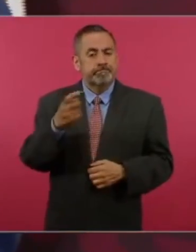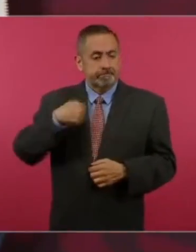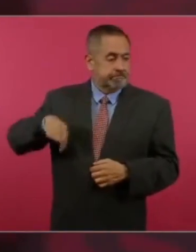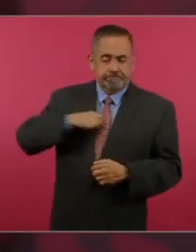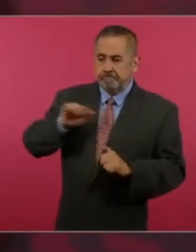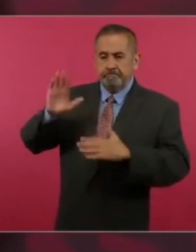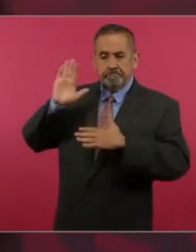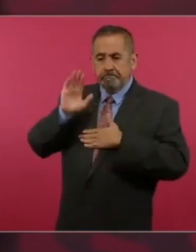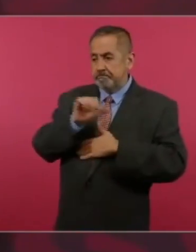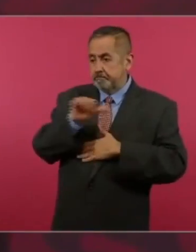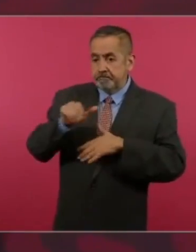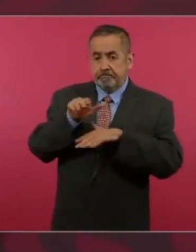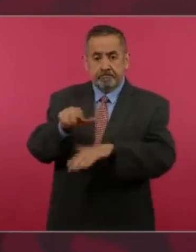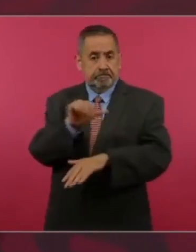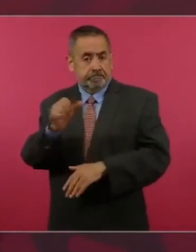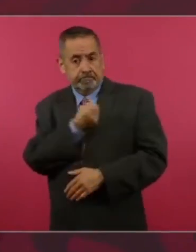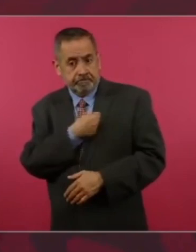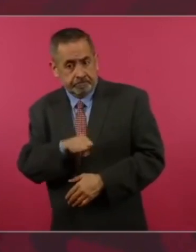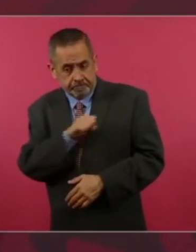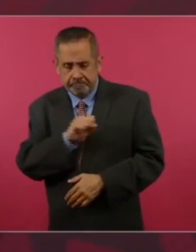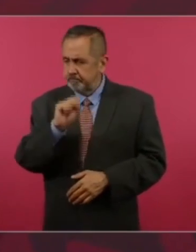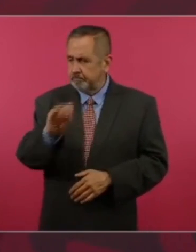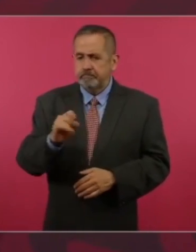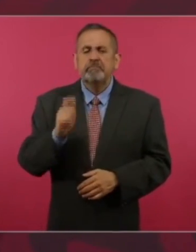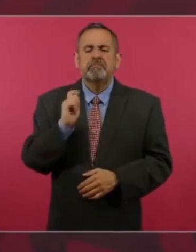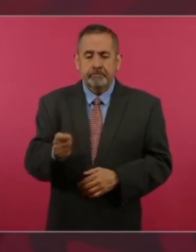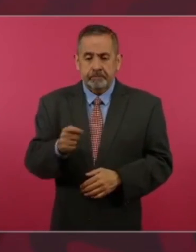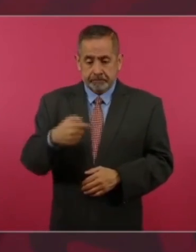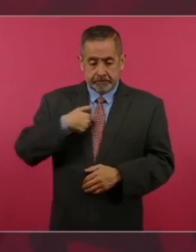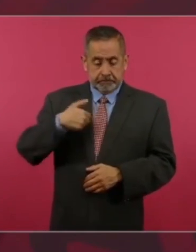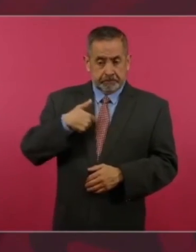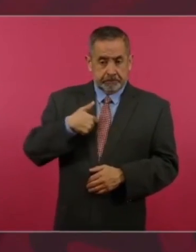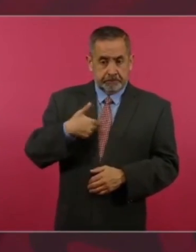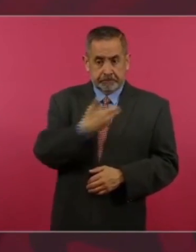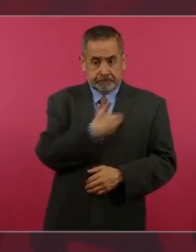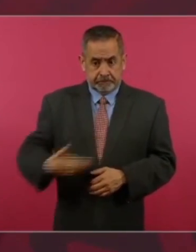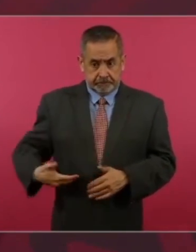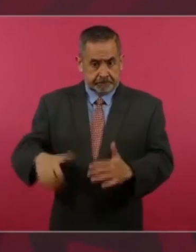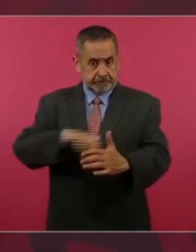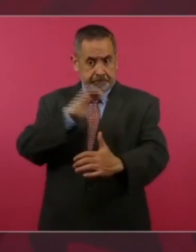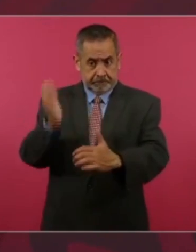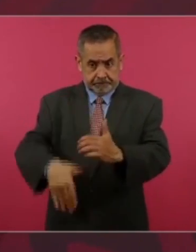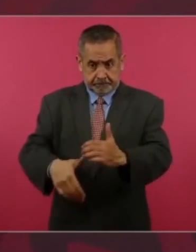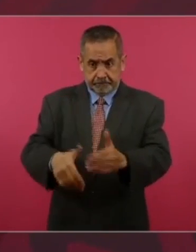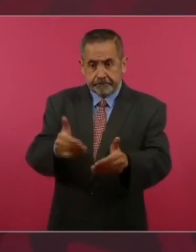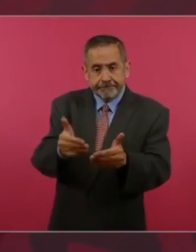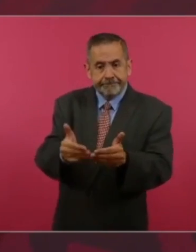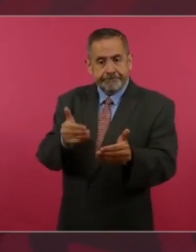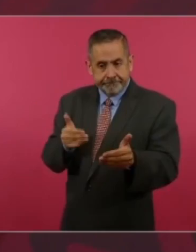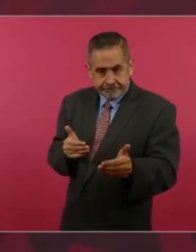de salud es que antes de que termine mi mandato